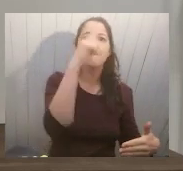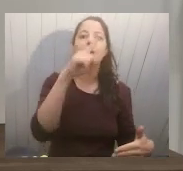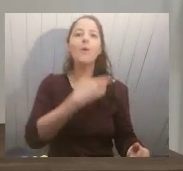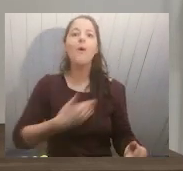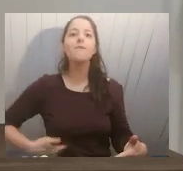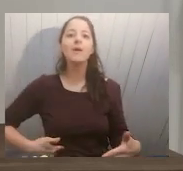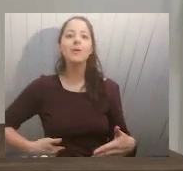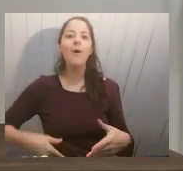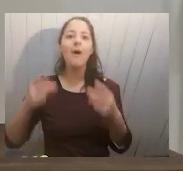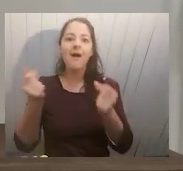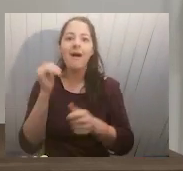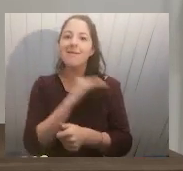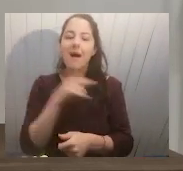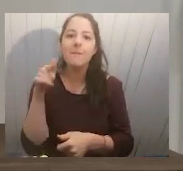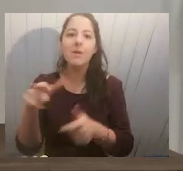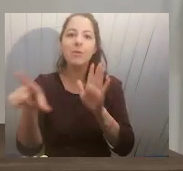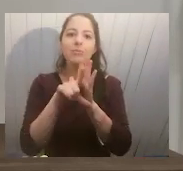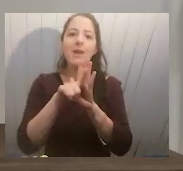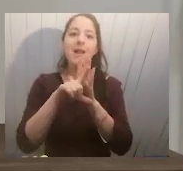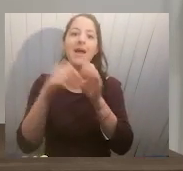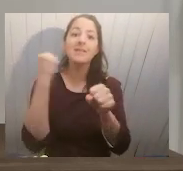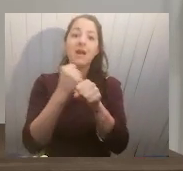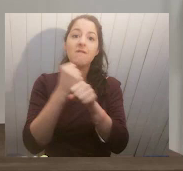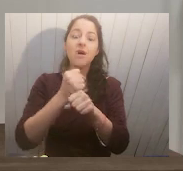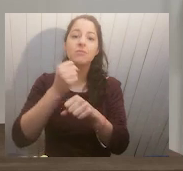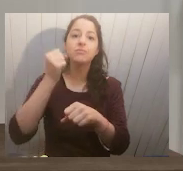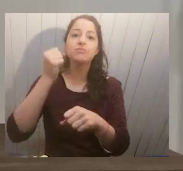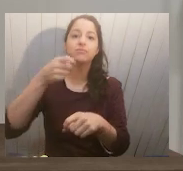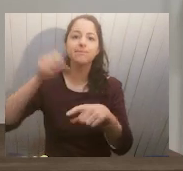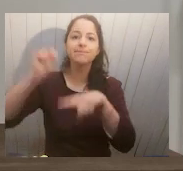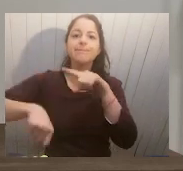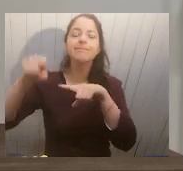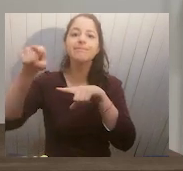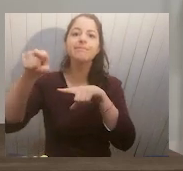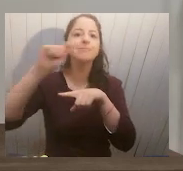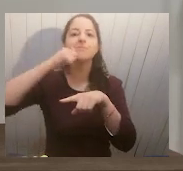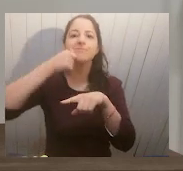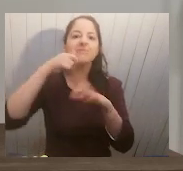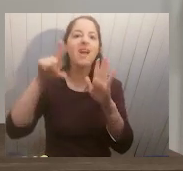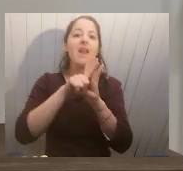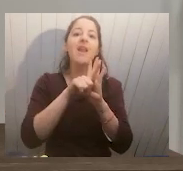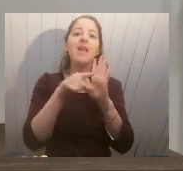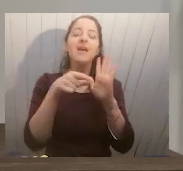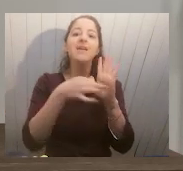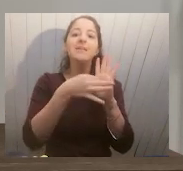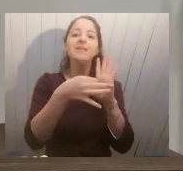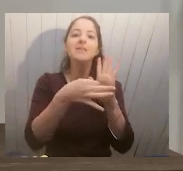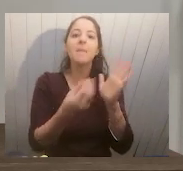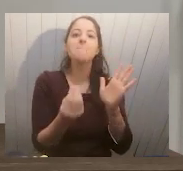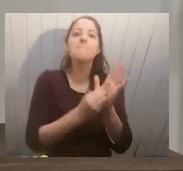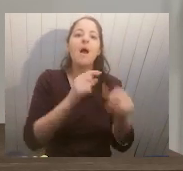teletrabajo sin acuerdo de las organizaciones sindicales. Ley que puede significar una extensión de la jornada